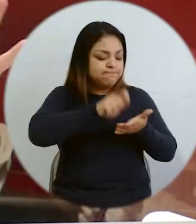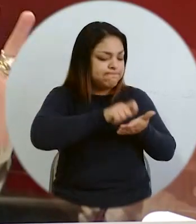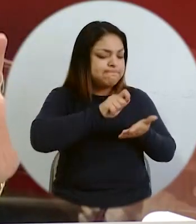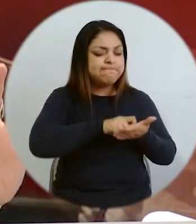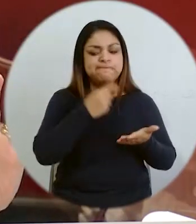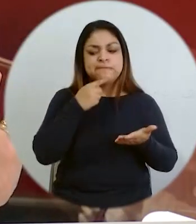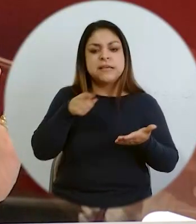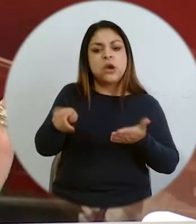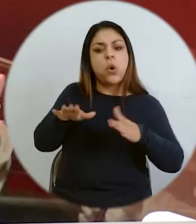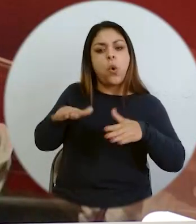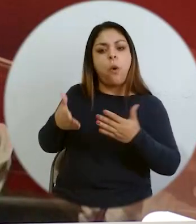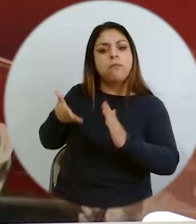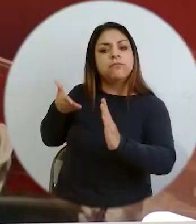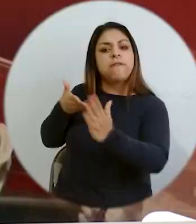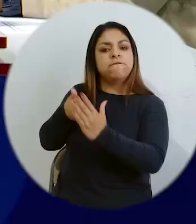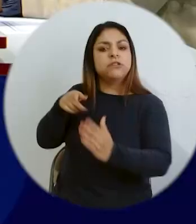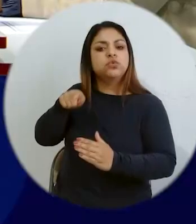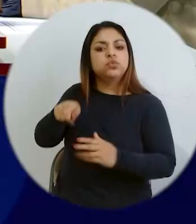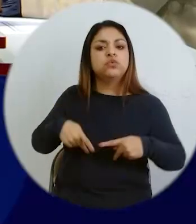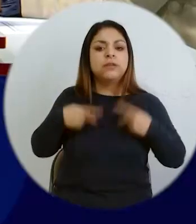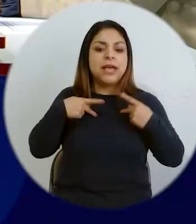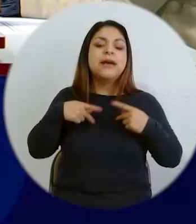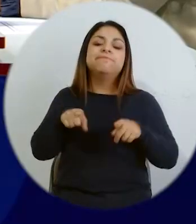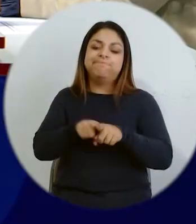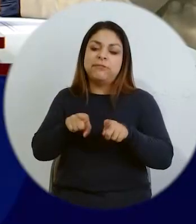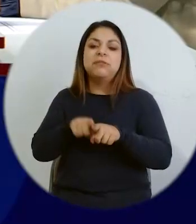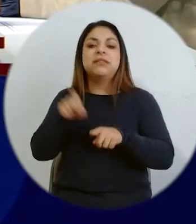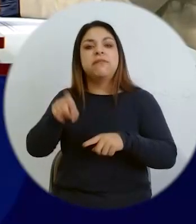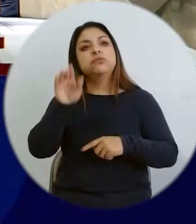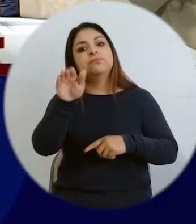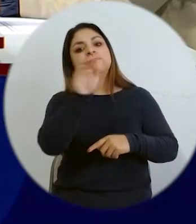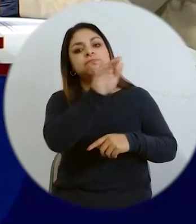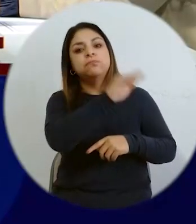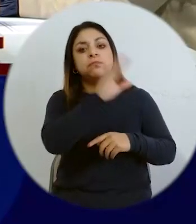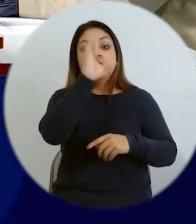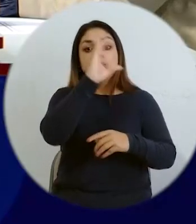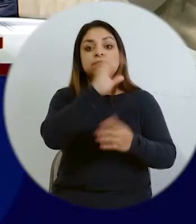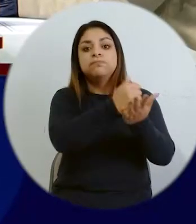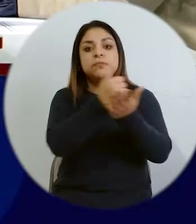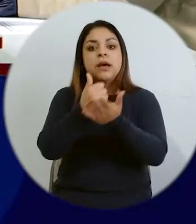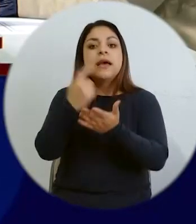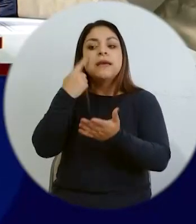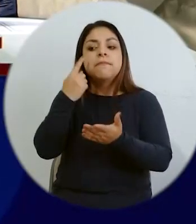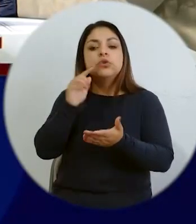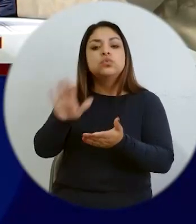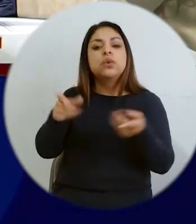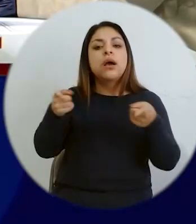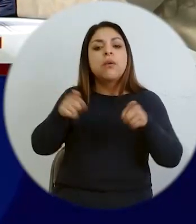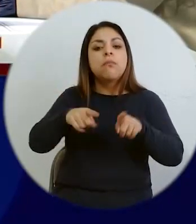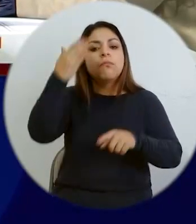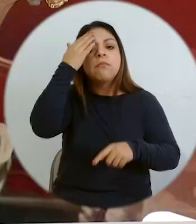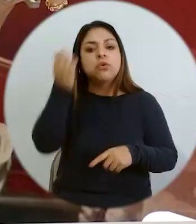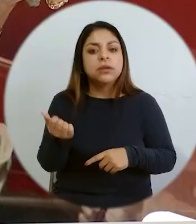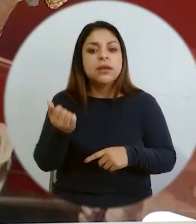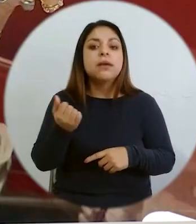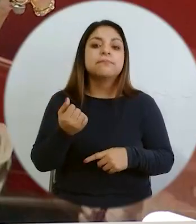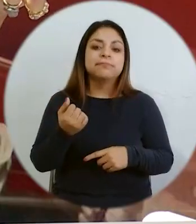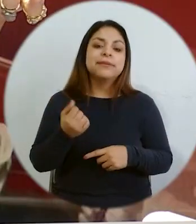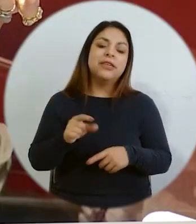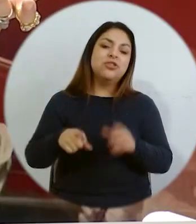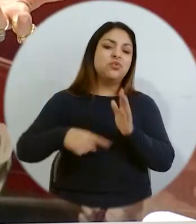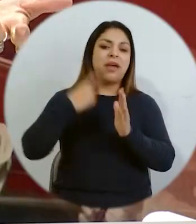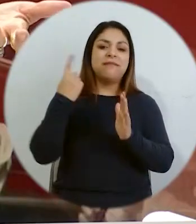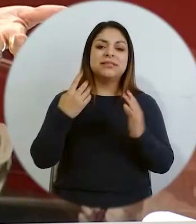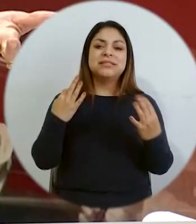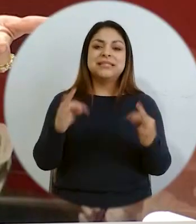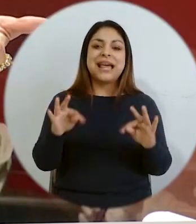violencia y cómo se manifiesta afectando esta vida de esta persona menor de edad, también tenemos que ir a las causas, tenemos que atender, pero